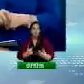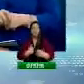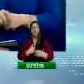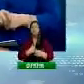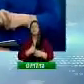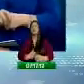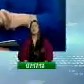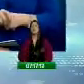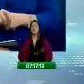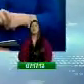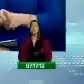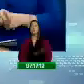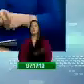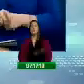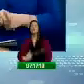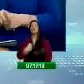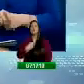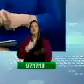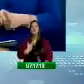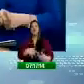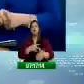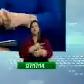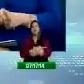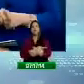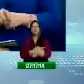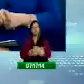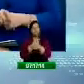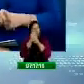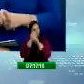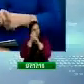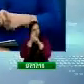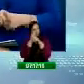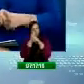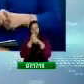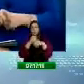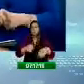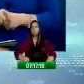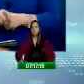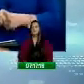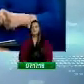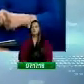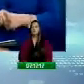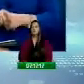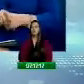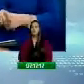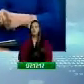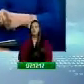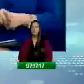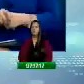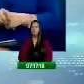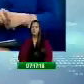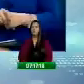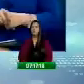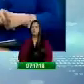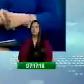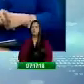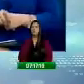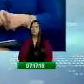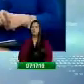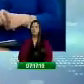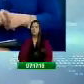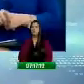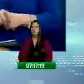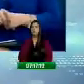contagio. Yo tuve que realizar una prueba, porque estuve en contacto con una funcionaria que presentó prueba positiva,